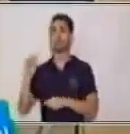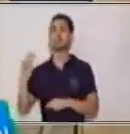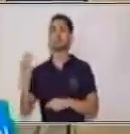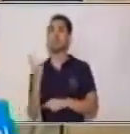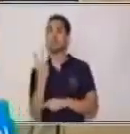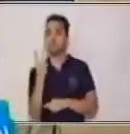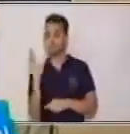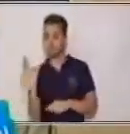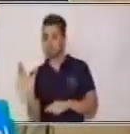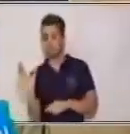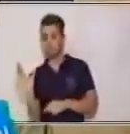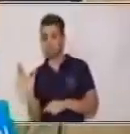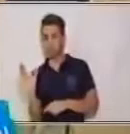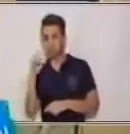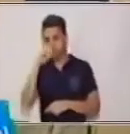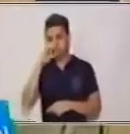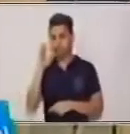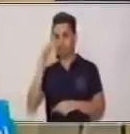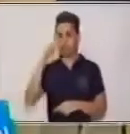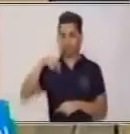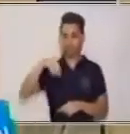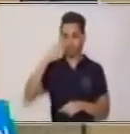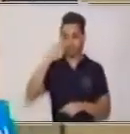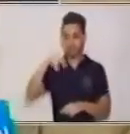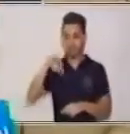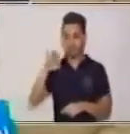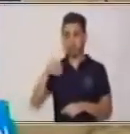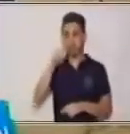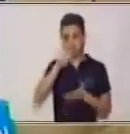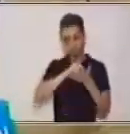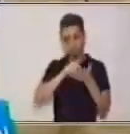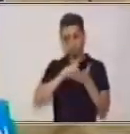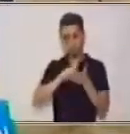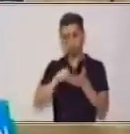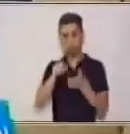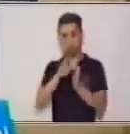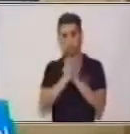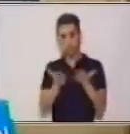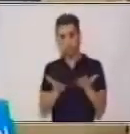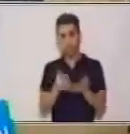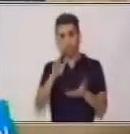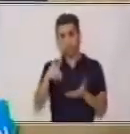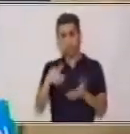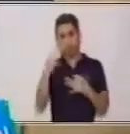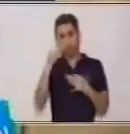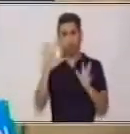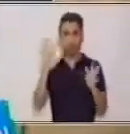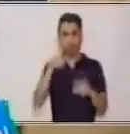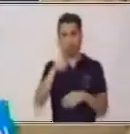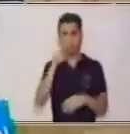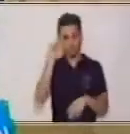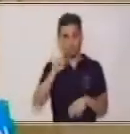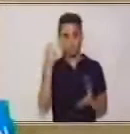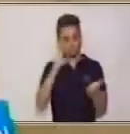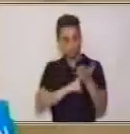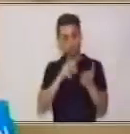Recuérdalo siempre, apúntalo en tu cuaderno o en tu blog de notas para que lo tengas presente y lo puedas